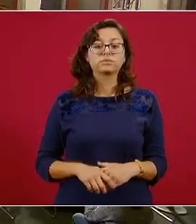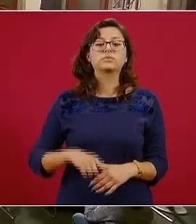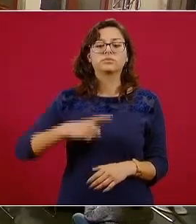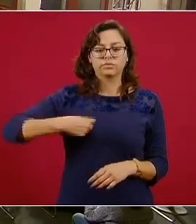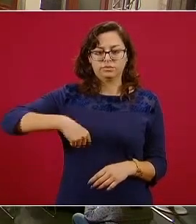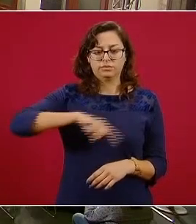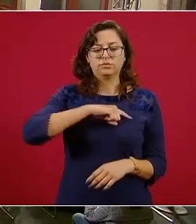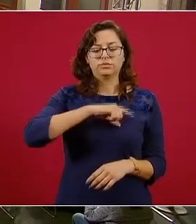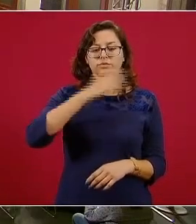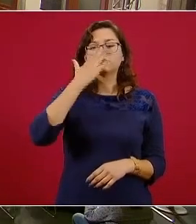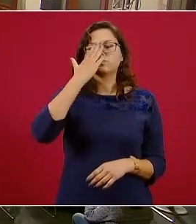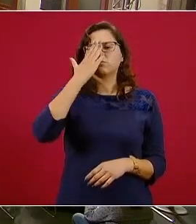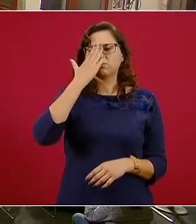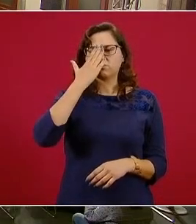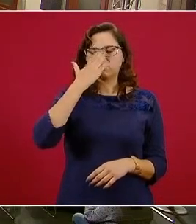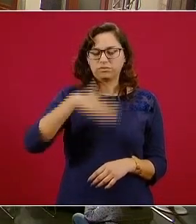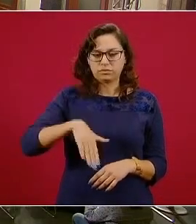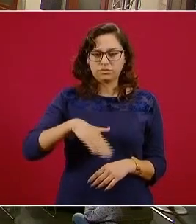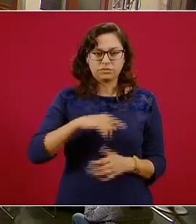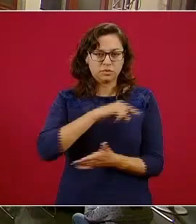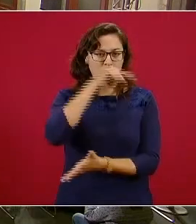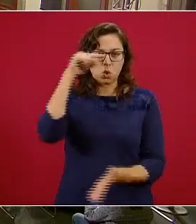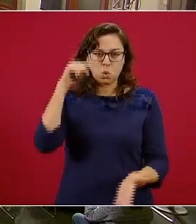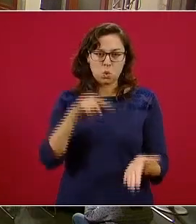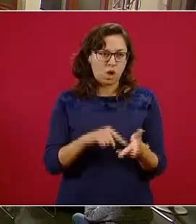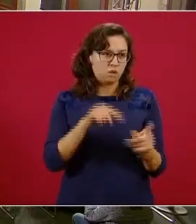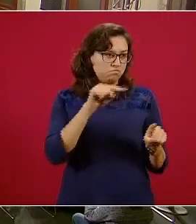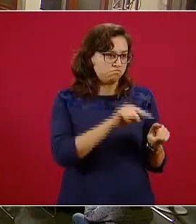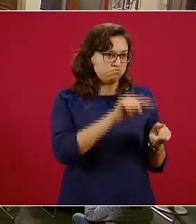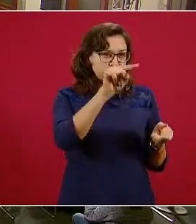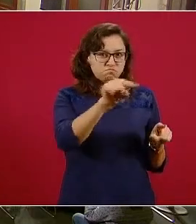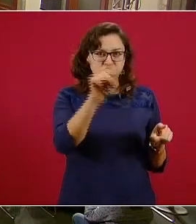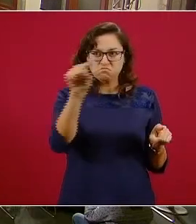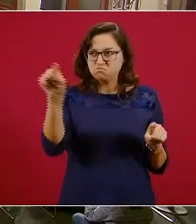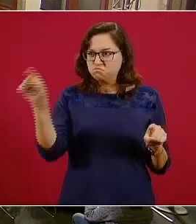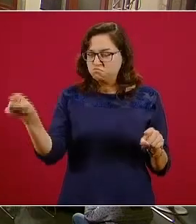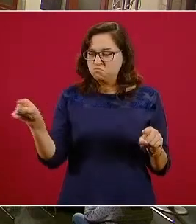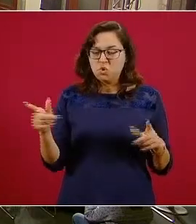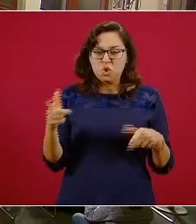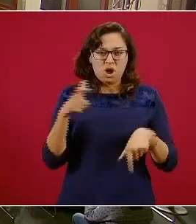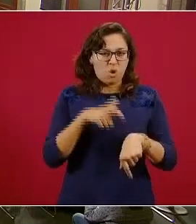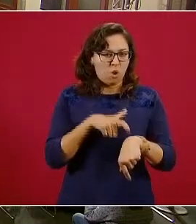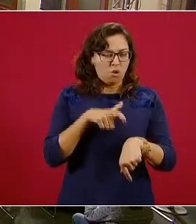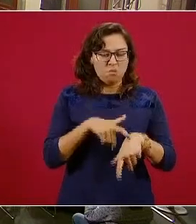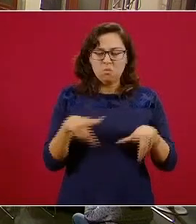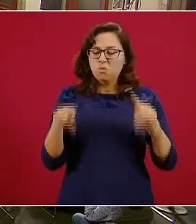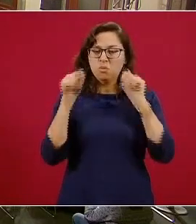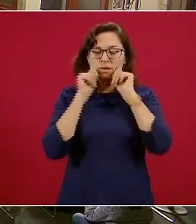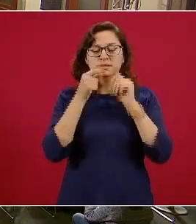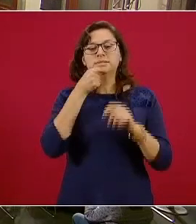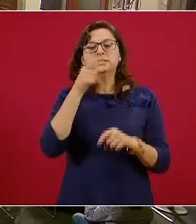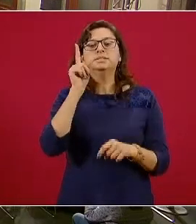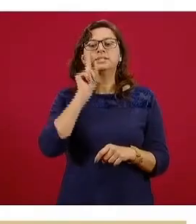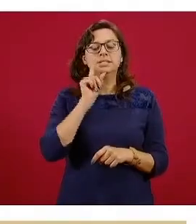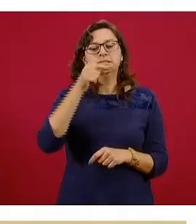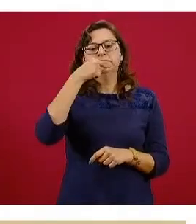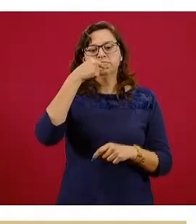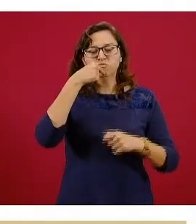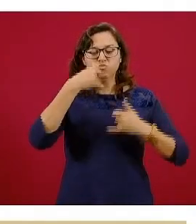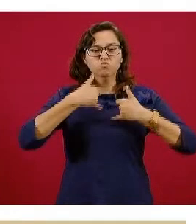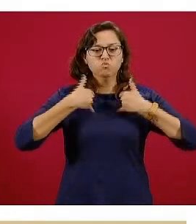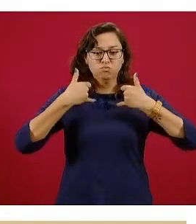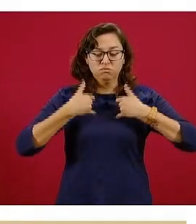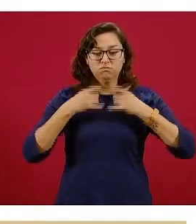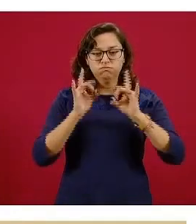Sabemos que en cualquier lugar, sin importar el momento, niñas, niños y adolescentes pueden ser objeto